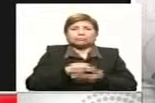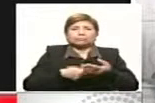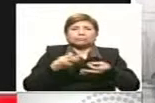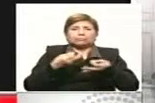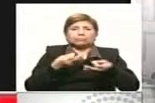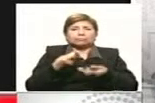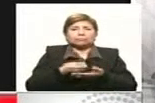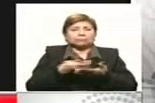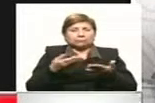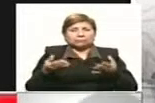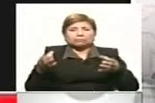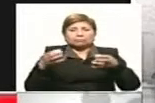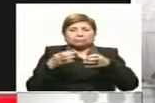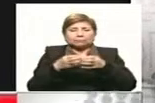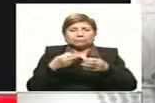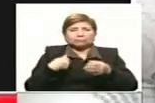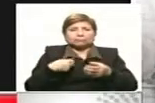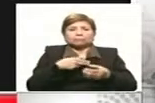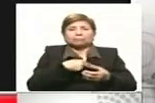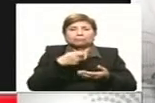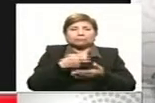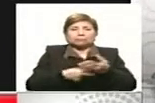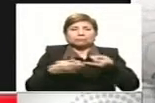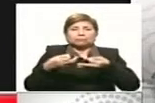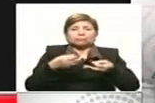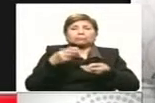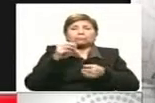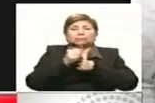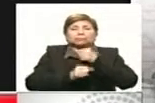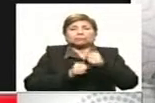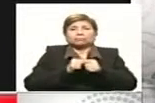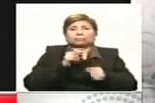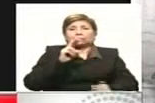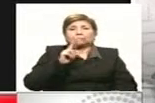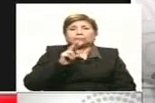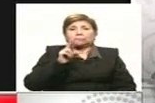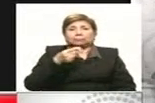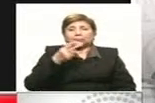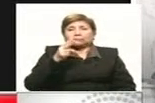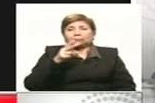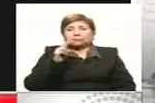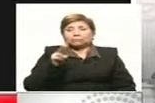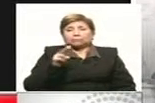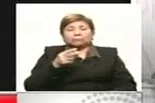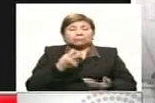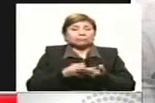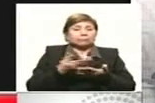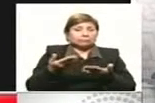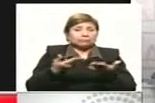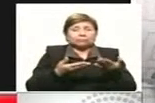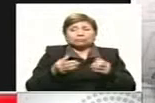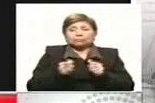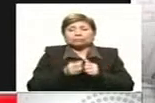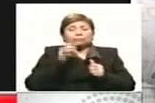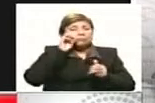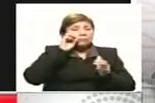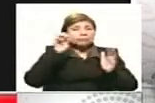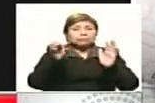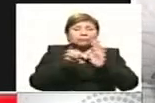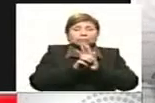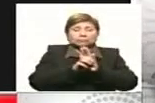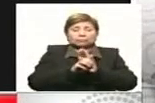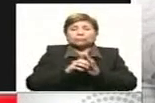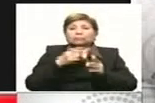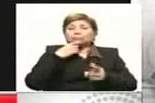273.621 millones de soles, ¿no? Así se compone nuestro presupuesto para el año 2022, y dentro de esa categoría, por ejemplo, de recursos